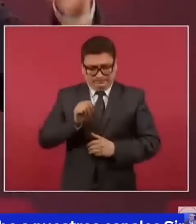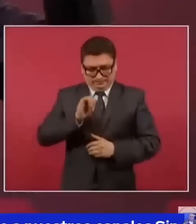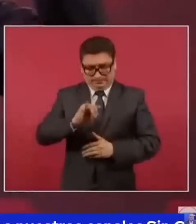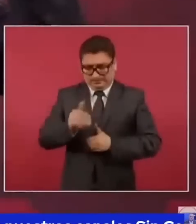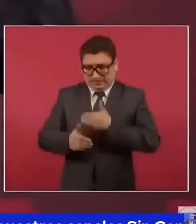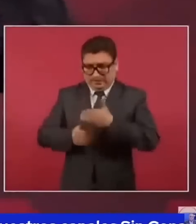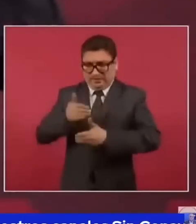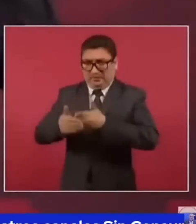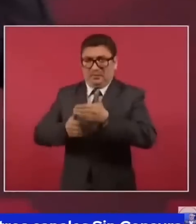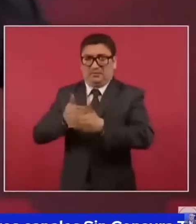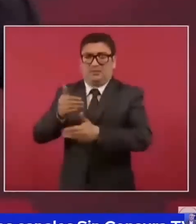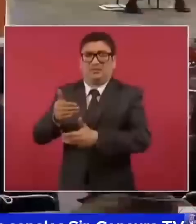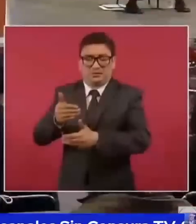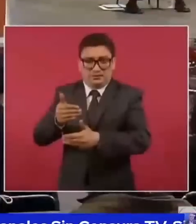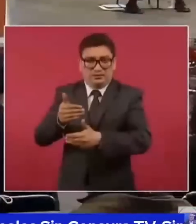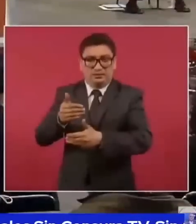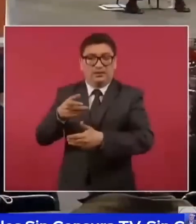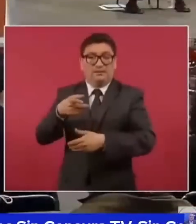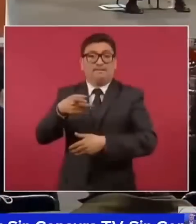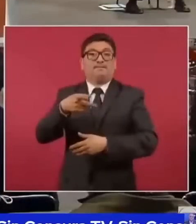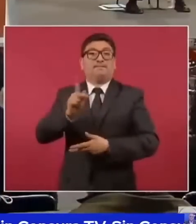pero fue una